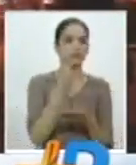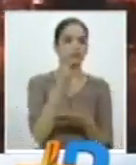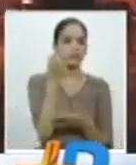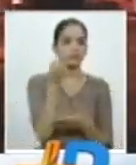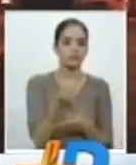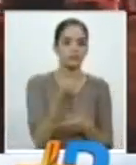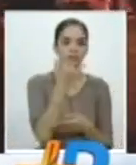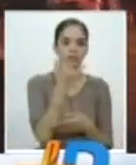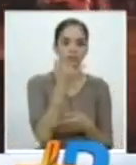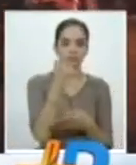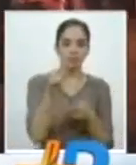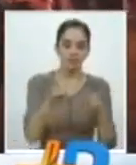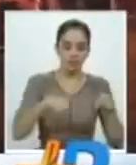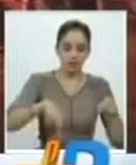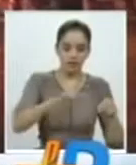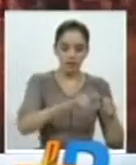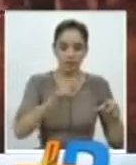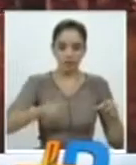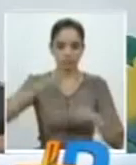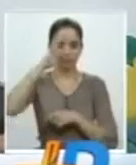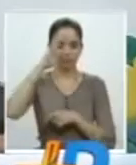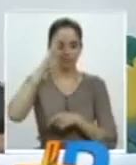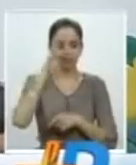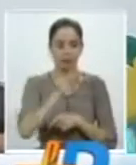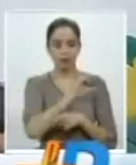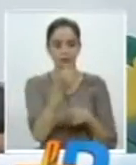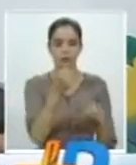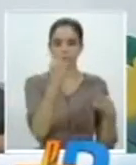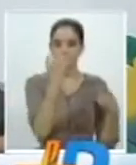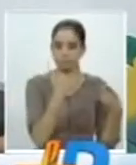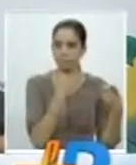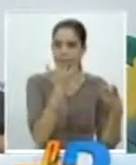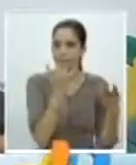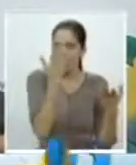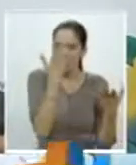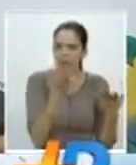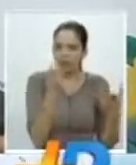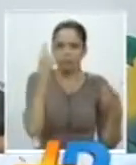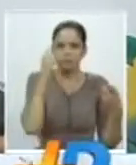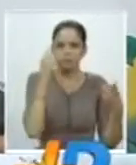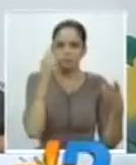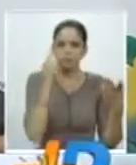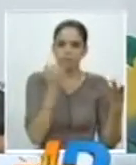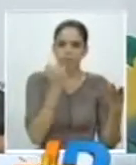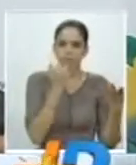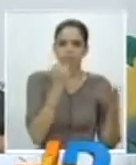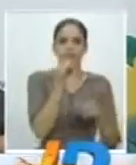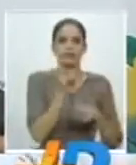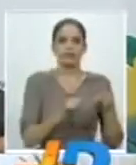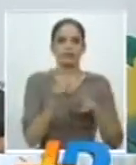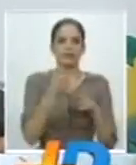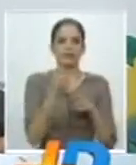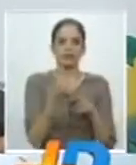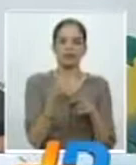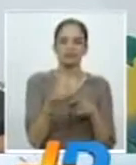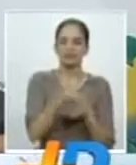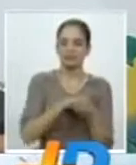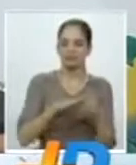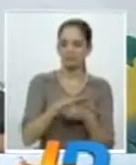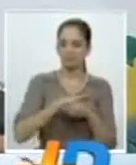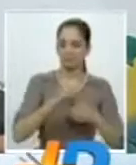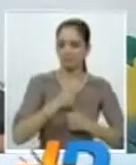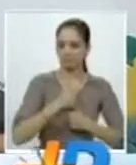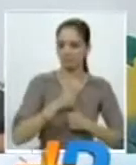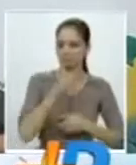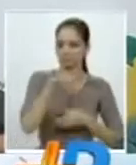por parte de las autoridades otras hipótesis. Una de las hipótesis podría ser por confusión, otra hipótesis puede ser por situaciones personales